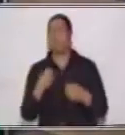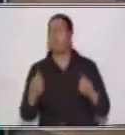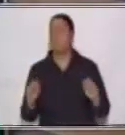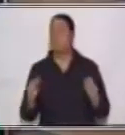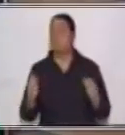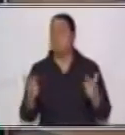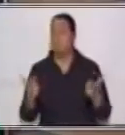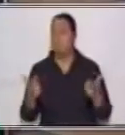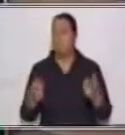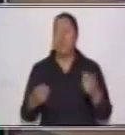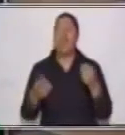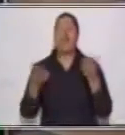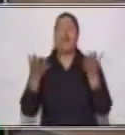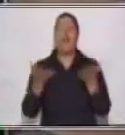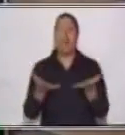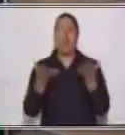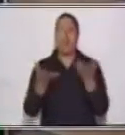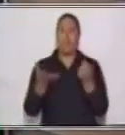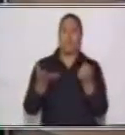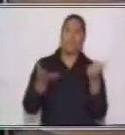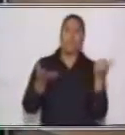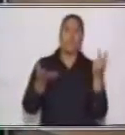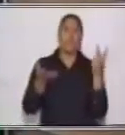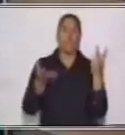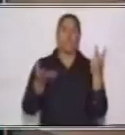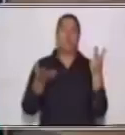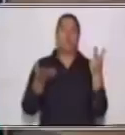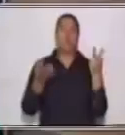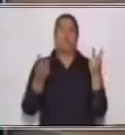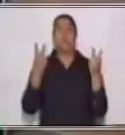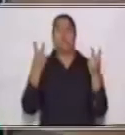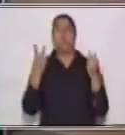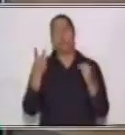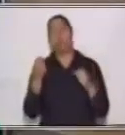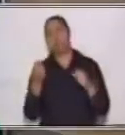2 de ambos lados de la ecuación